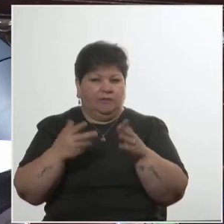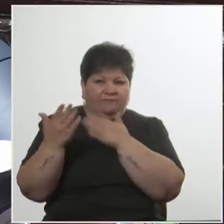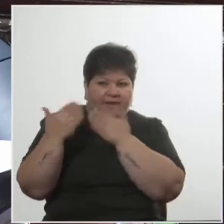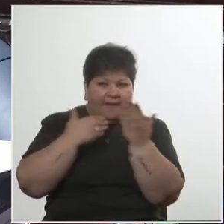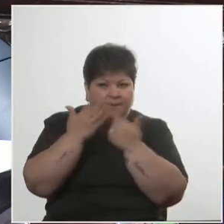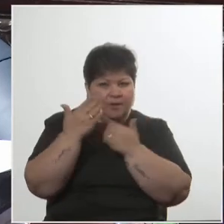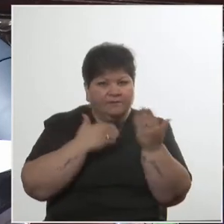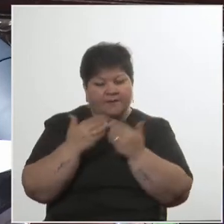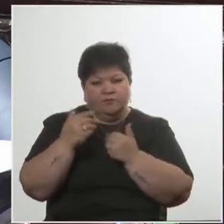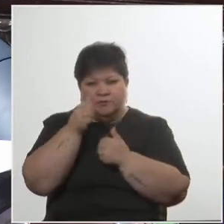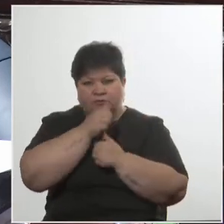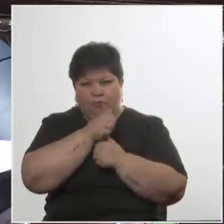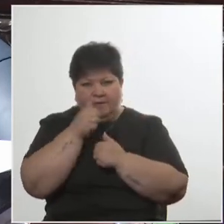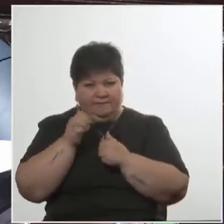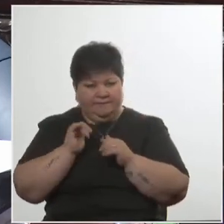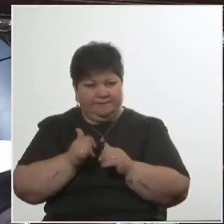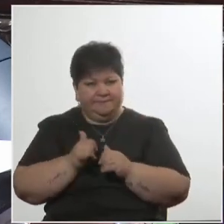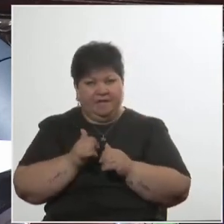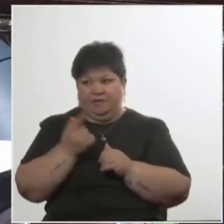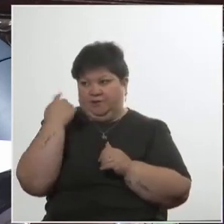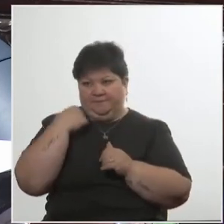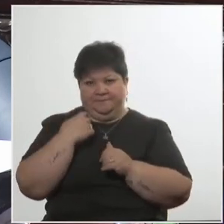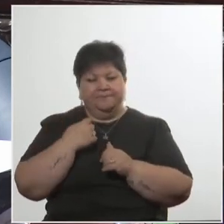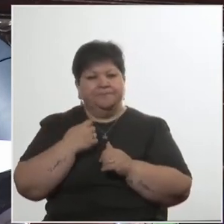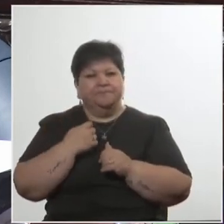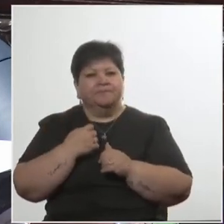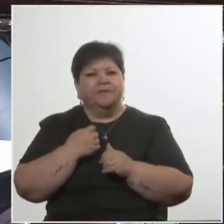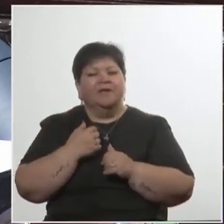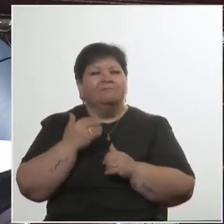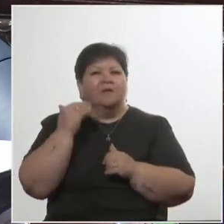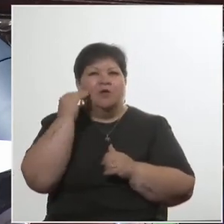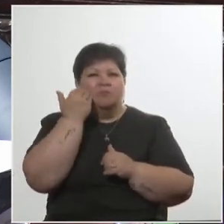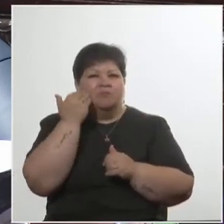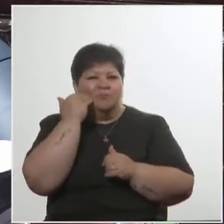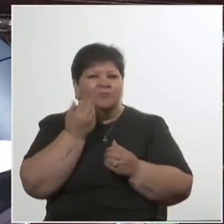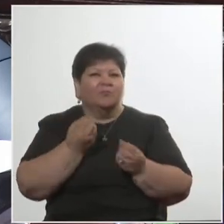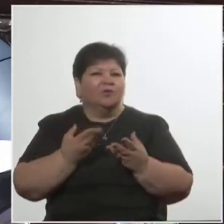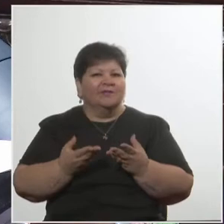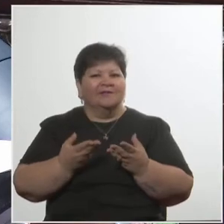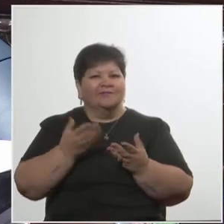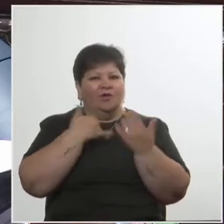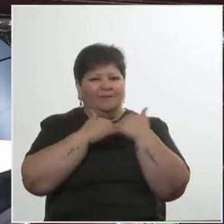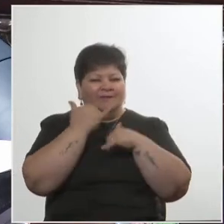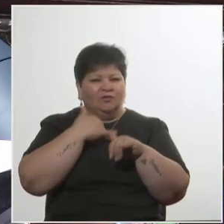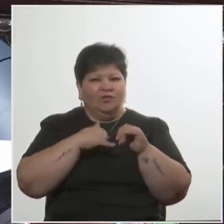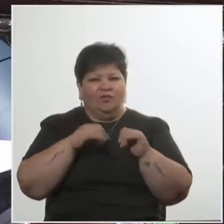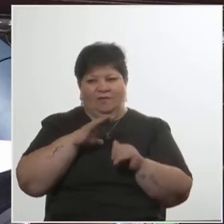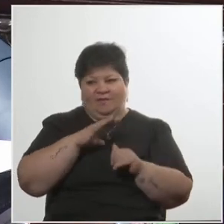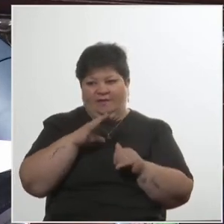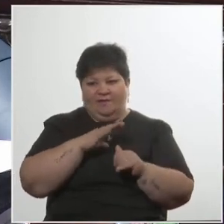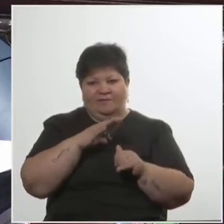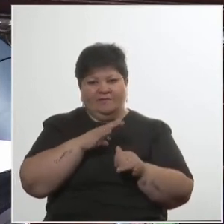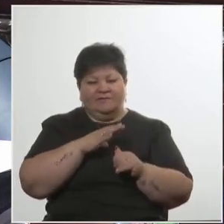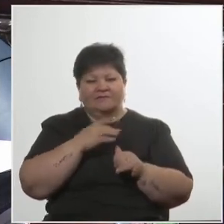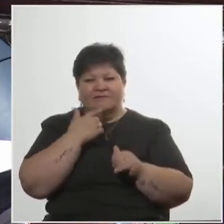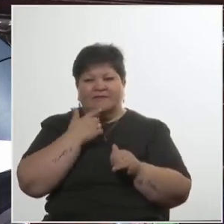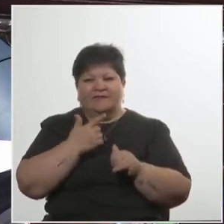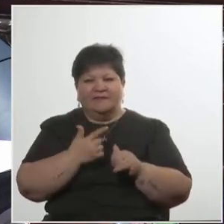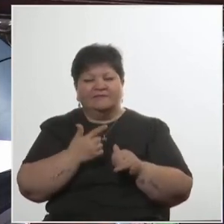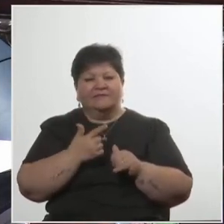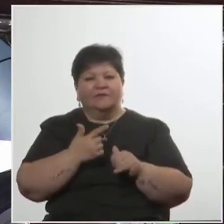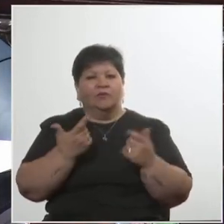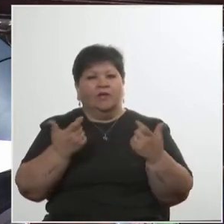pero es este es desprolijo en el sentido que la información que nosotros recibimos se habla de una comisión